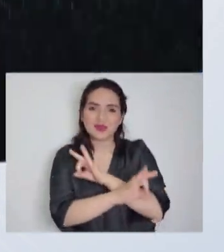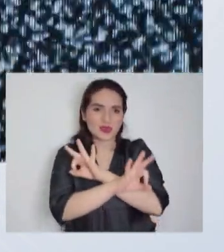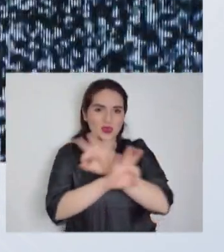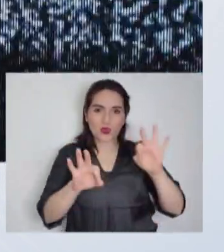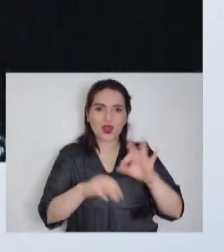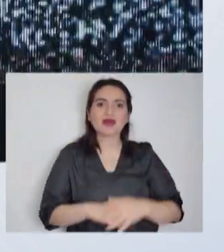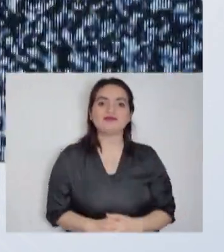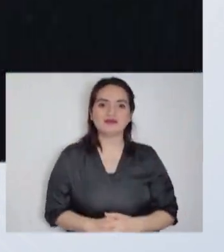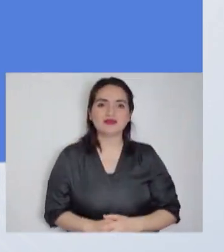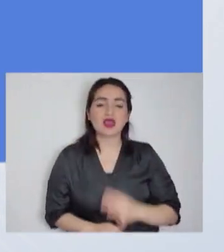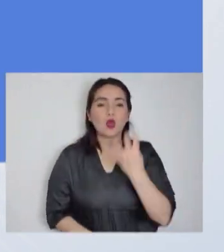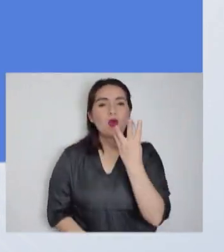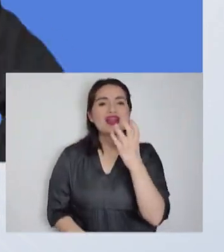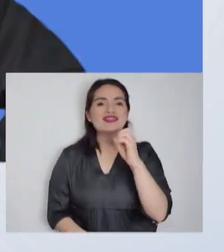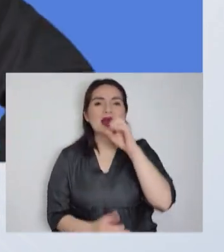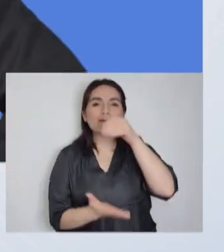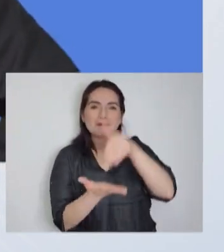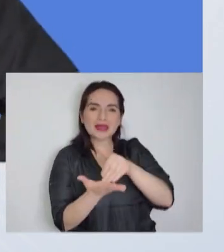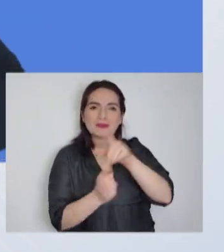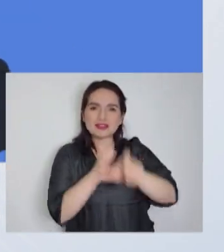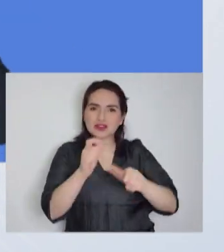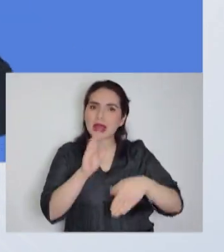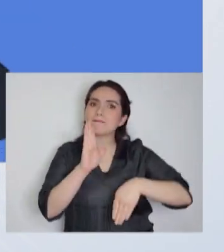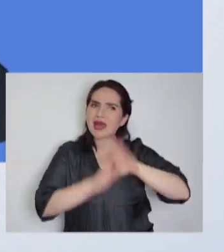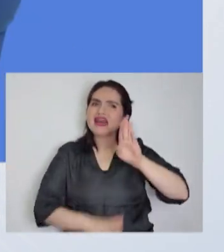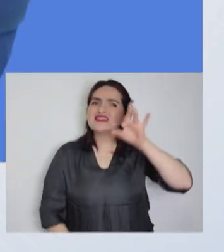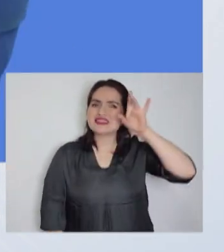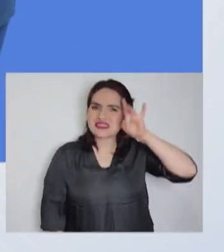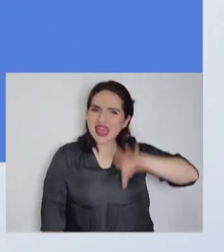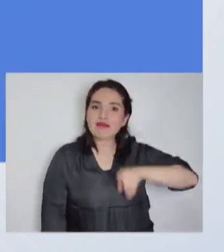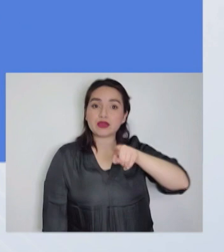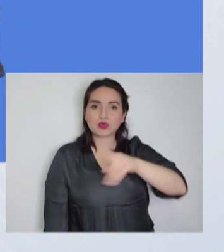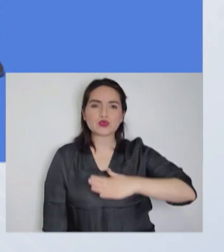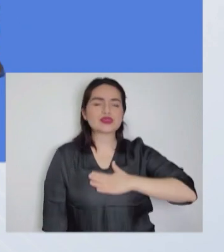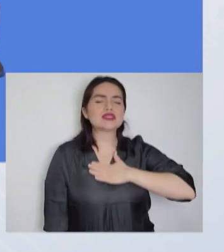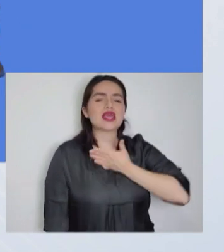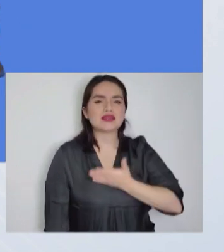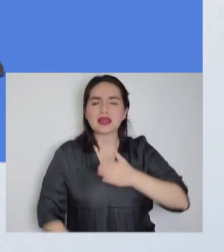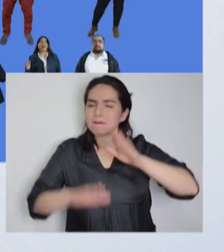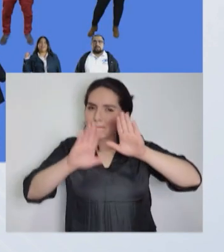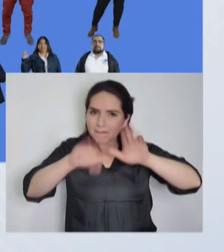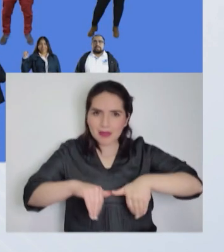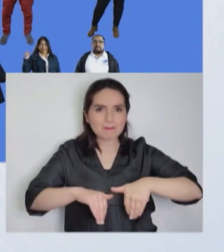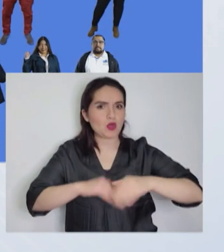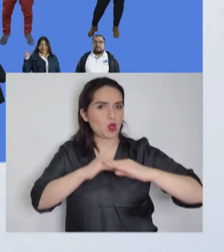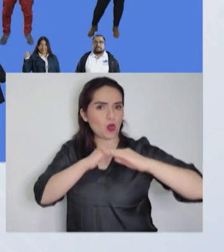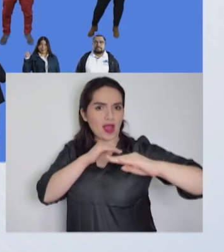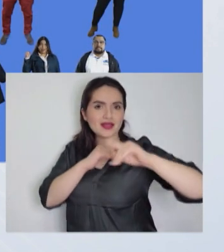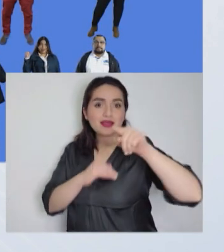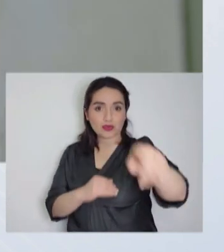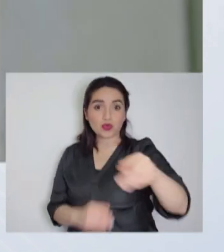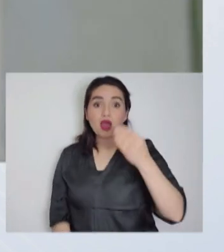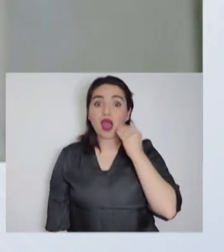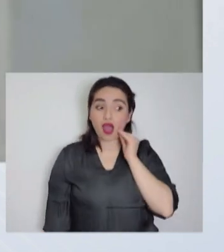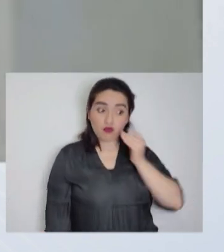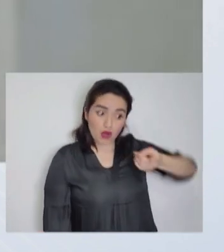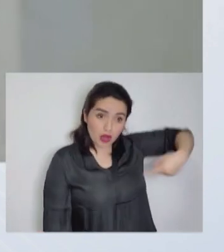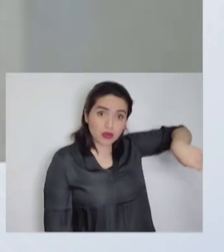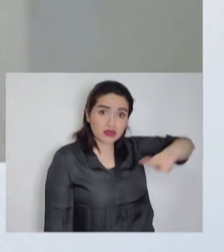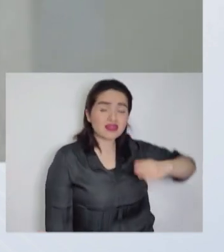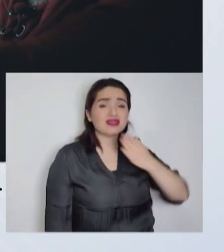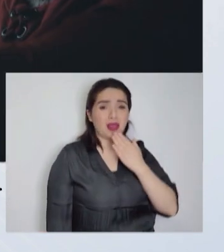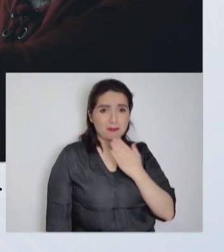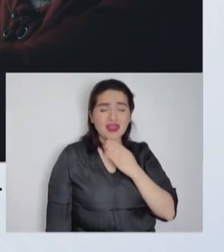nunca llegó. Somos más de 40.000 personas que sabemos lo que sientes. Porque estamos en la misma vereda que